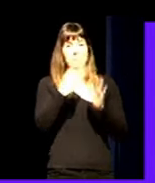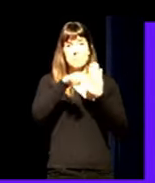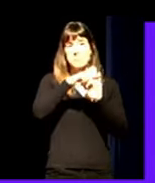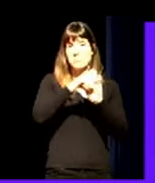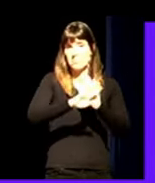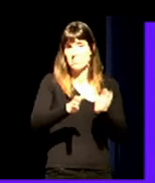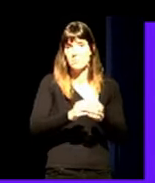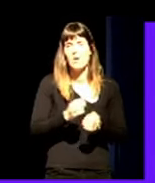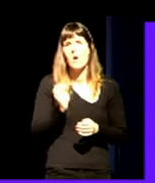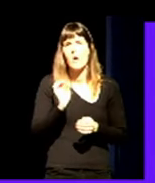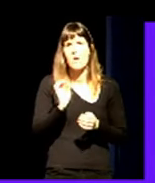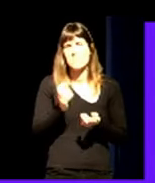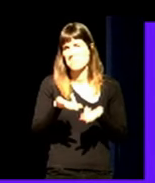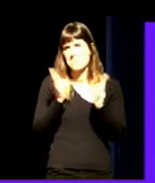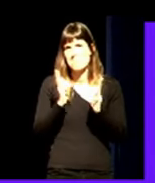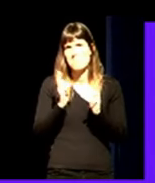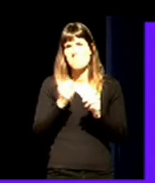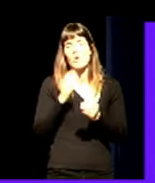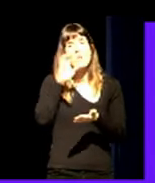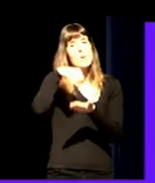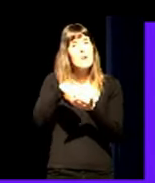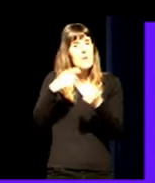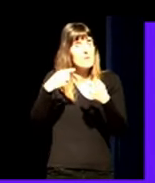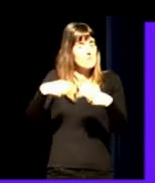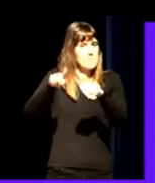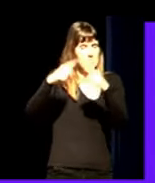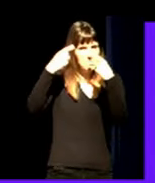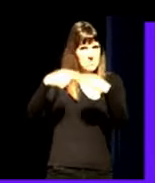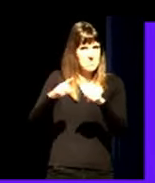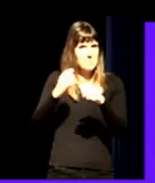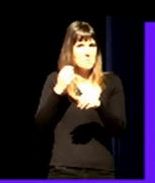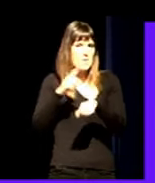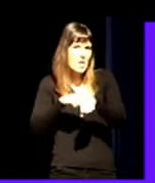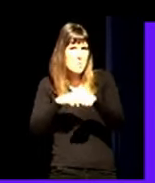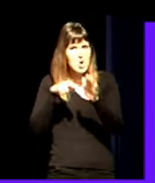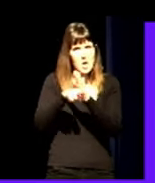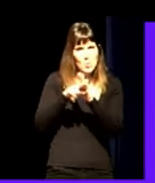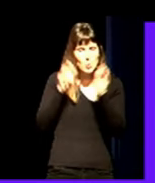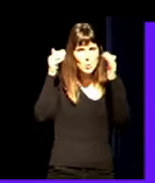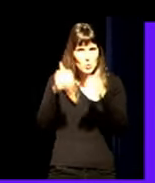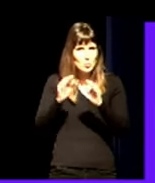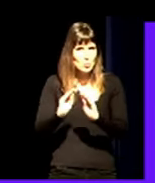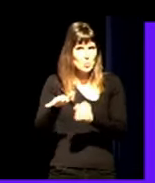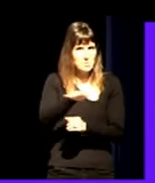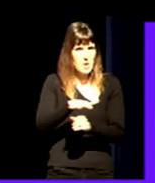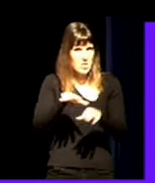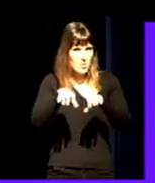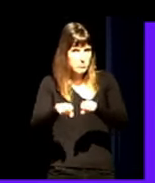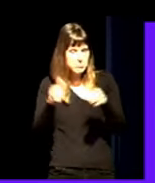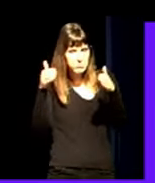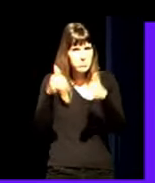digamos, no, esto lo organiza el centro dedica tiempo, dedica recursos, dedica espacios,